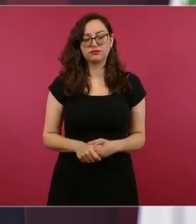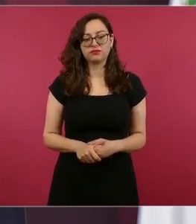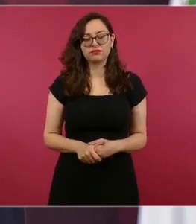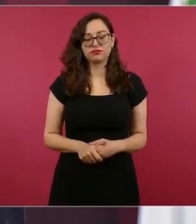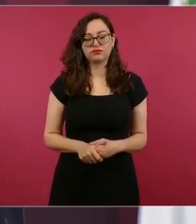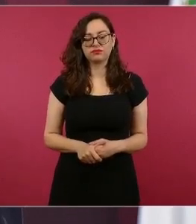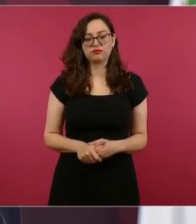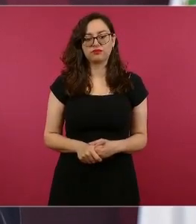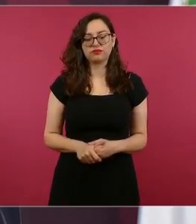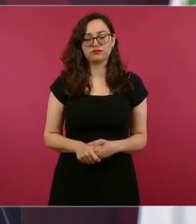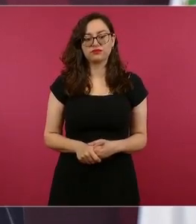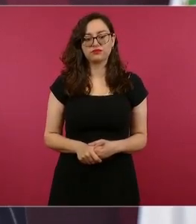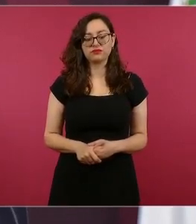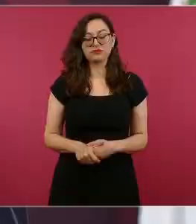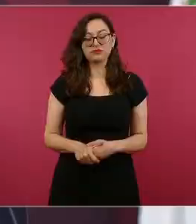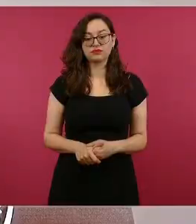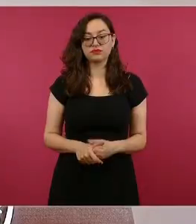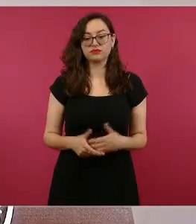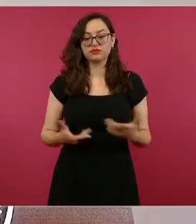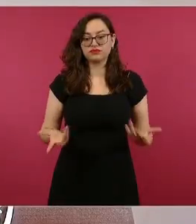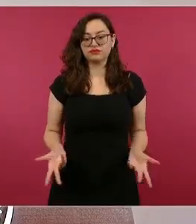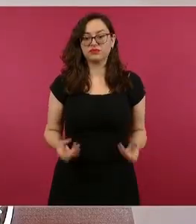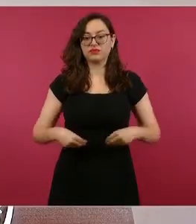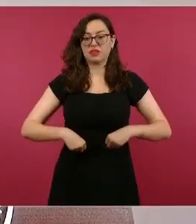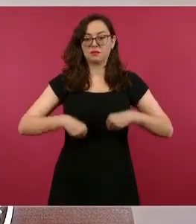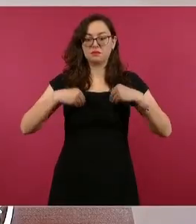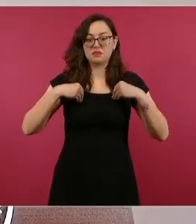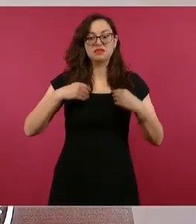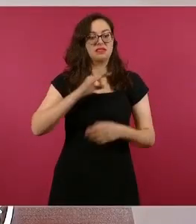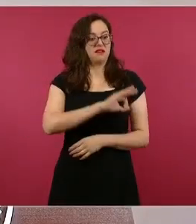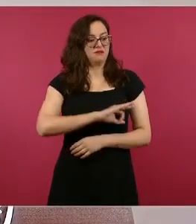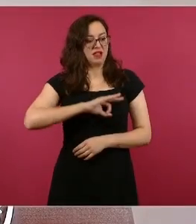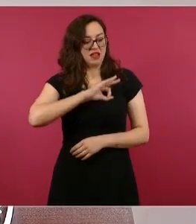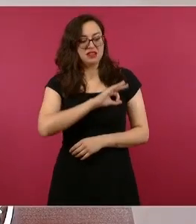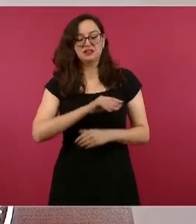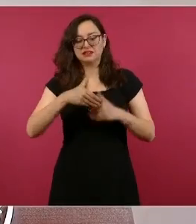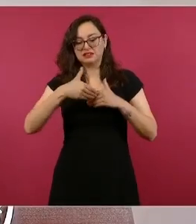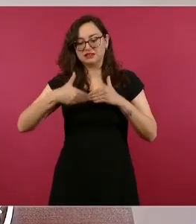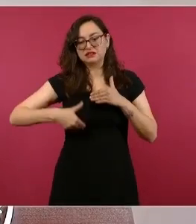Para vivir, ser feliz.